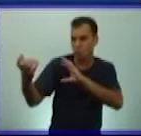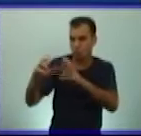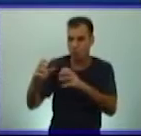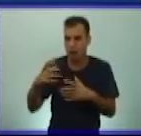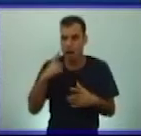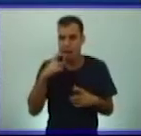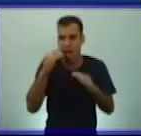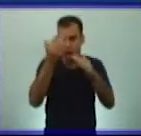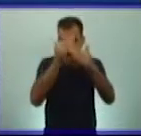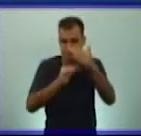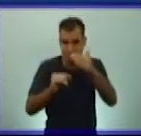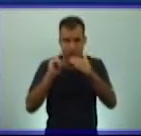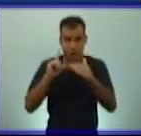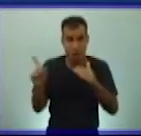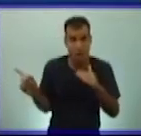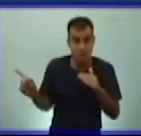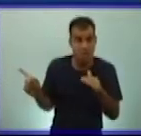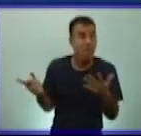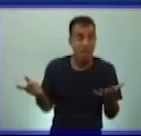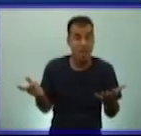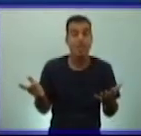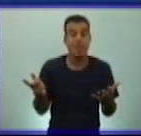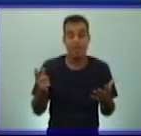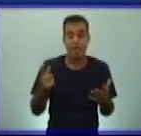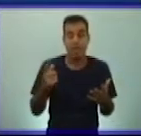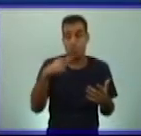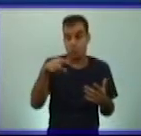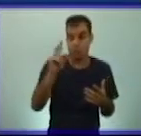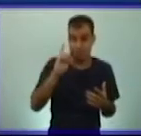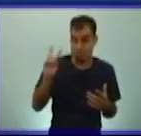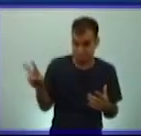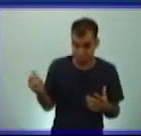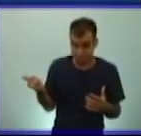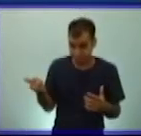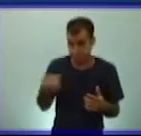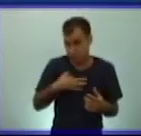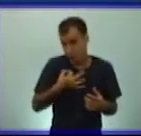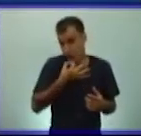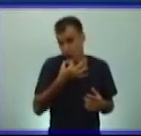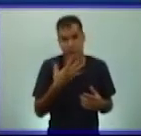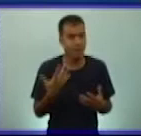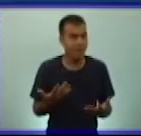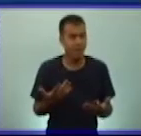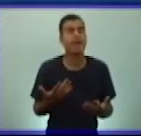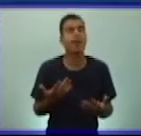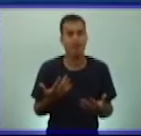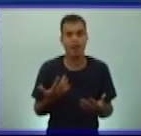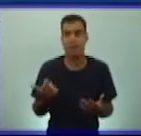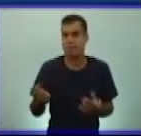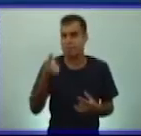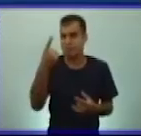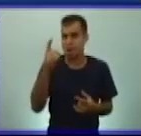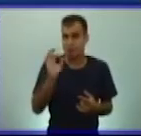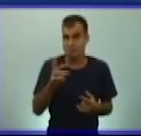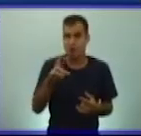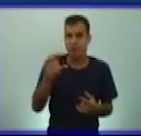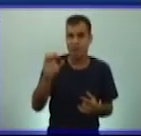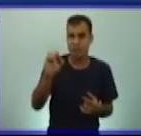nos interesa que ustedes, aquí en la diapositiva yo les comento, nosotros primero deformábamos el resorte